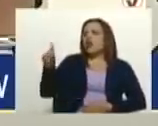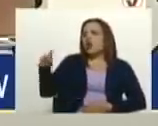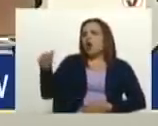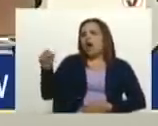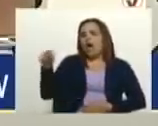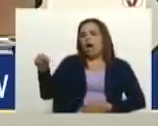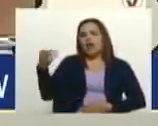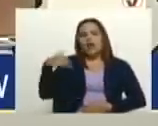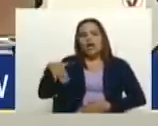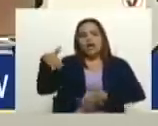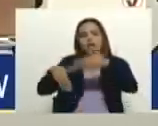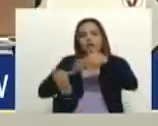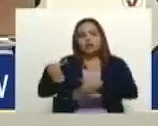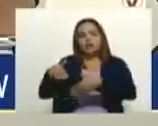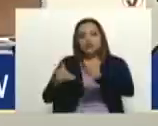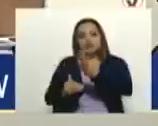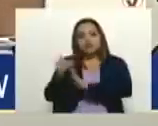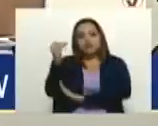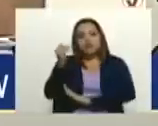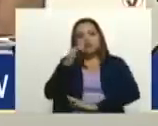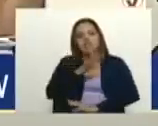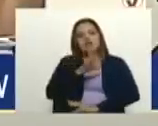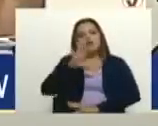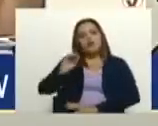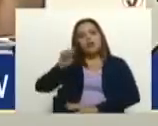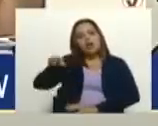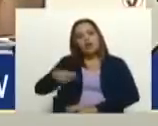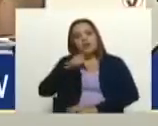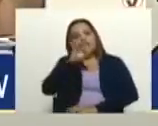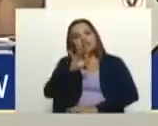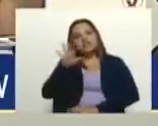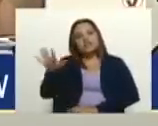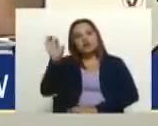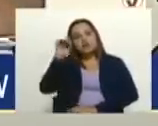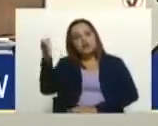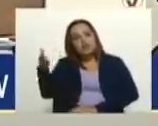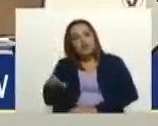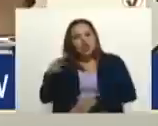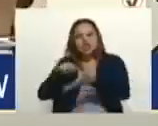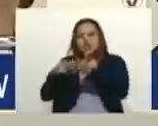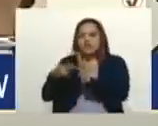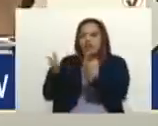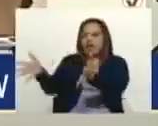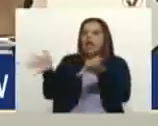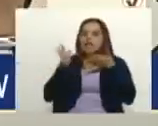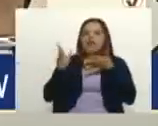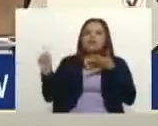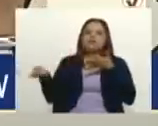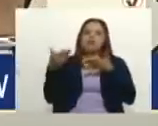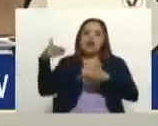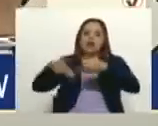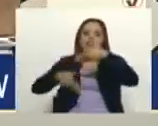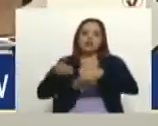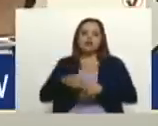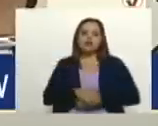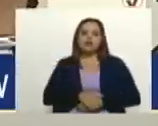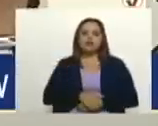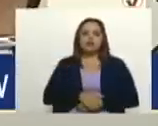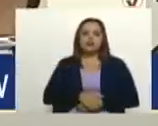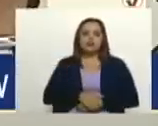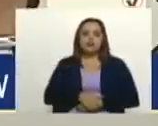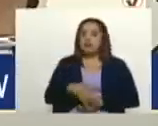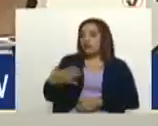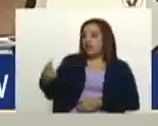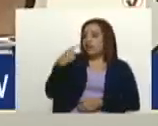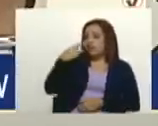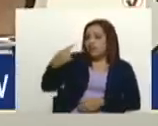50,35%. Eso significaba que ganaba en primera vuelta. ¿Qué estarían